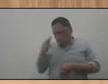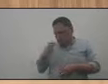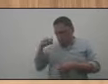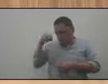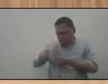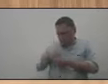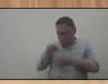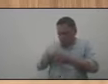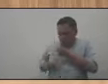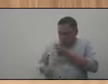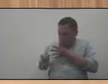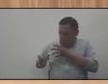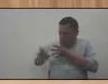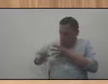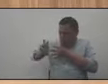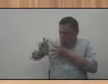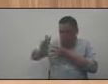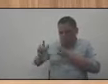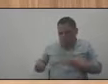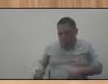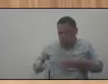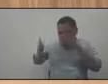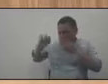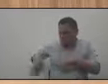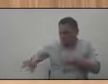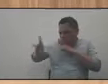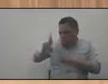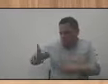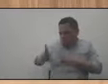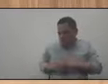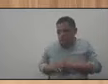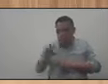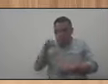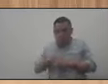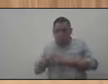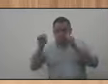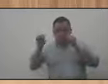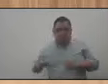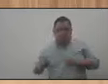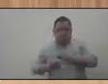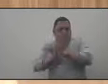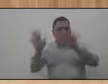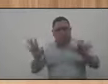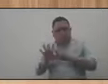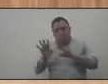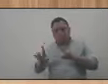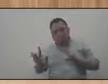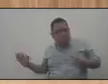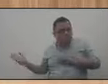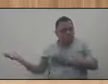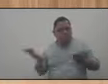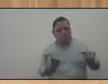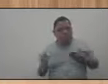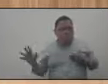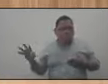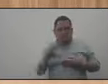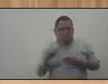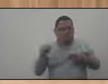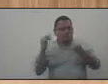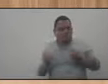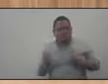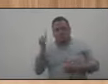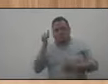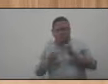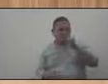logramos escalar un paso hacia la mejora y el reconocimiento, y por supuesto una bienvenida a todos. Finalmente,